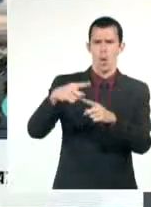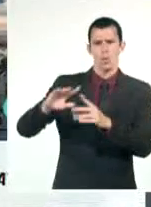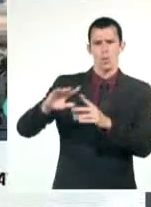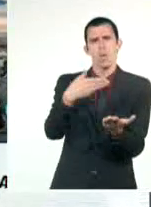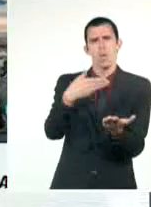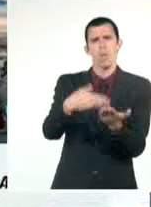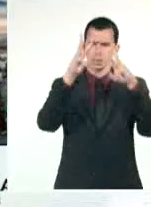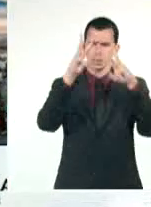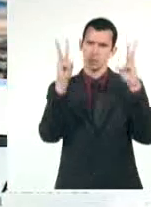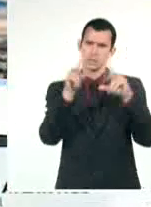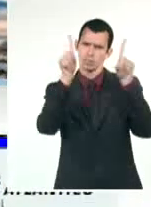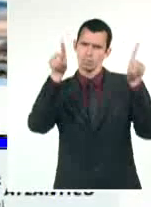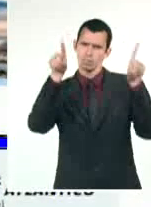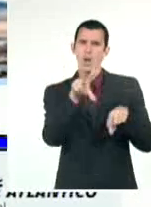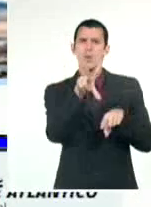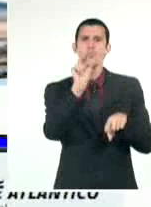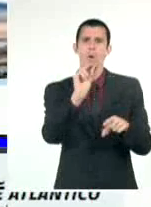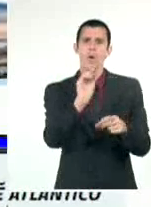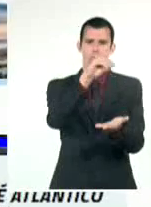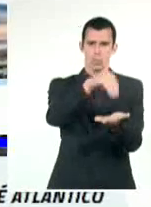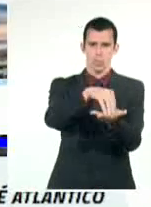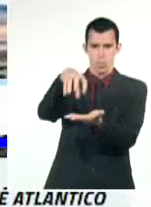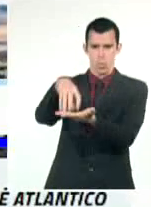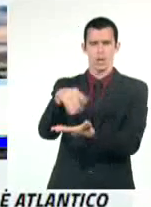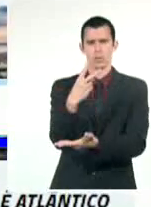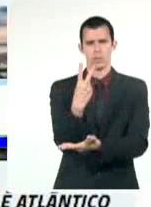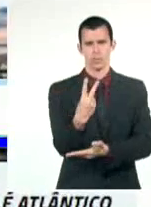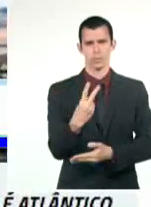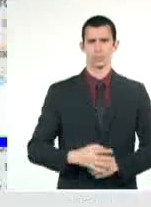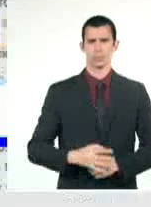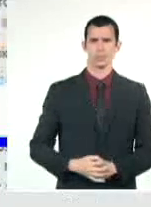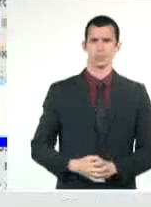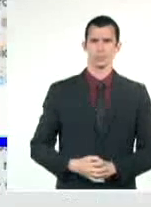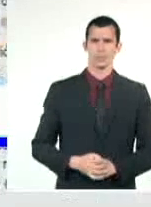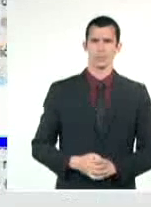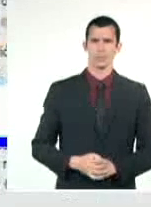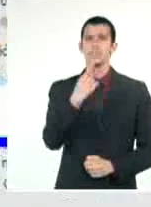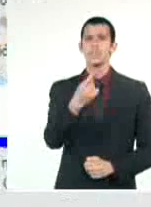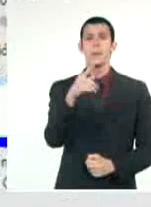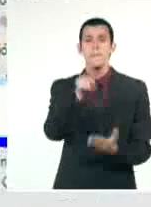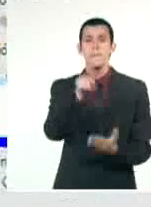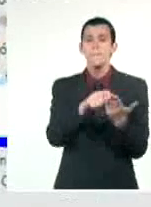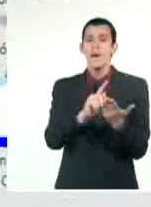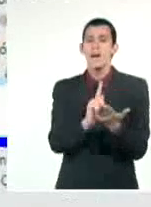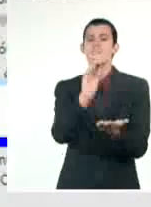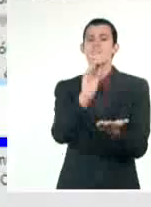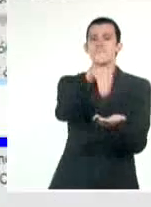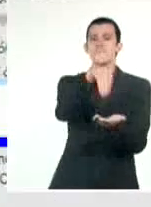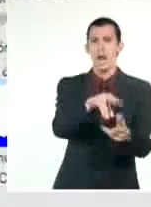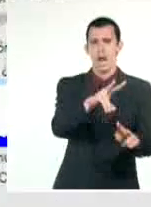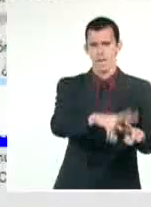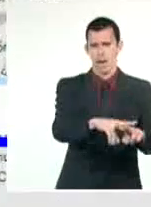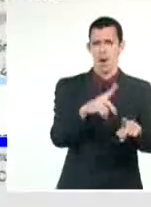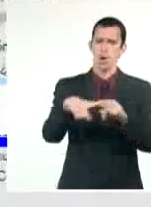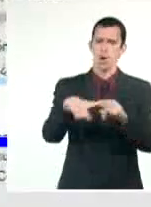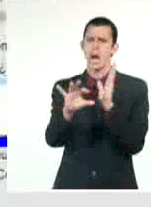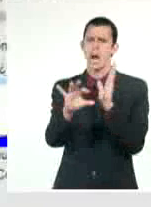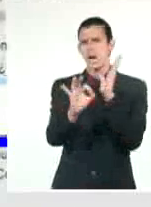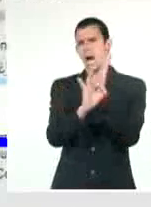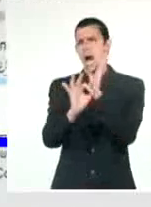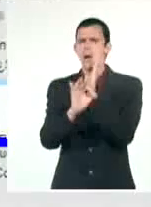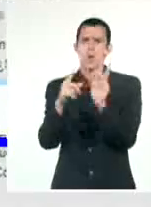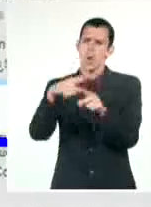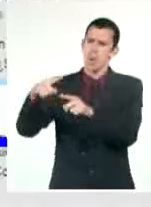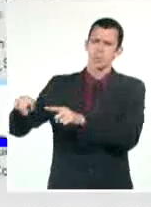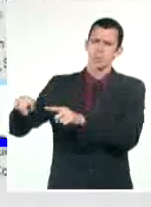gestión de dos instalaciones de alojamiento. Se prevé que una se ubique en La Habana y la otra en uno de los cayos cubanos. La